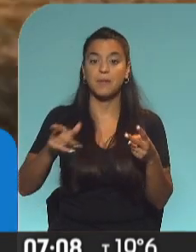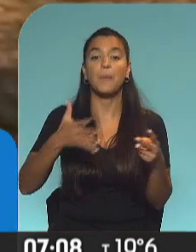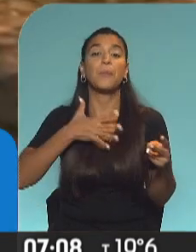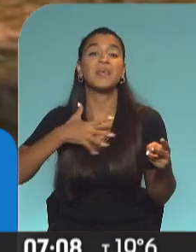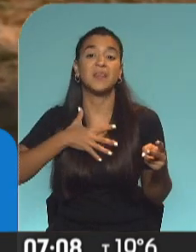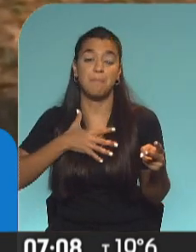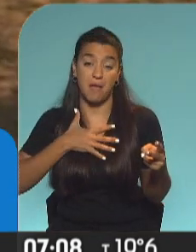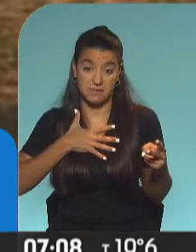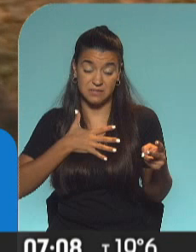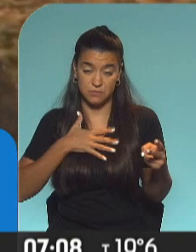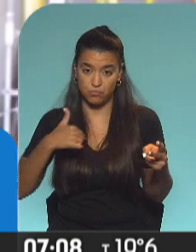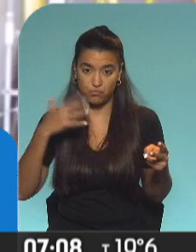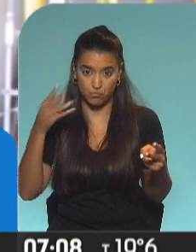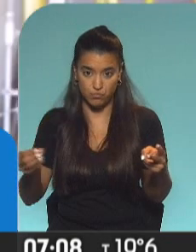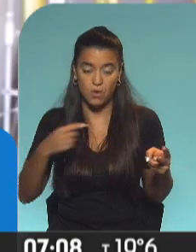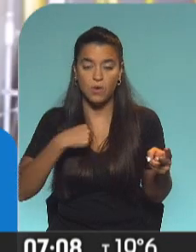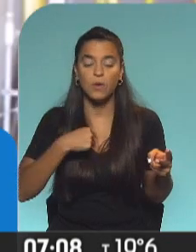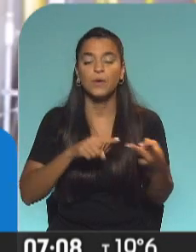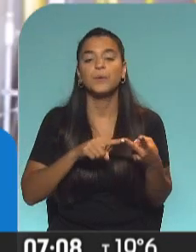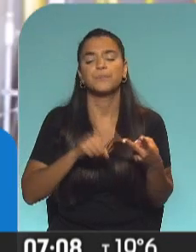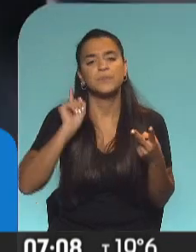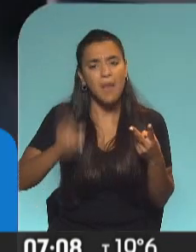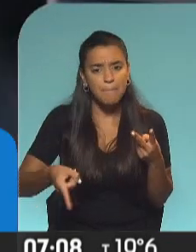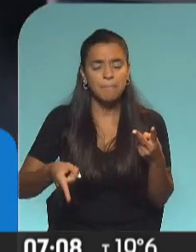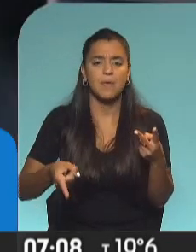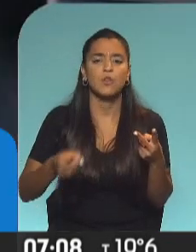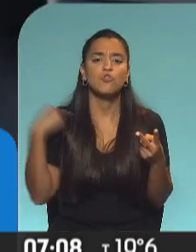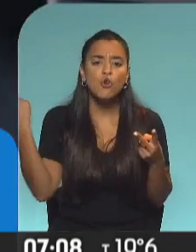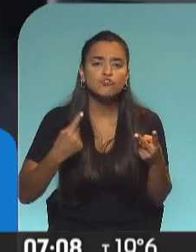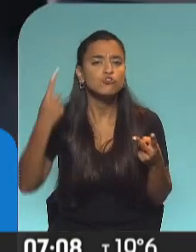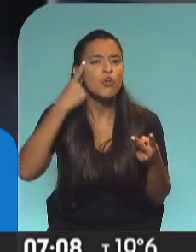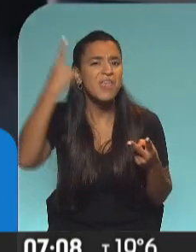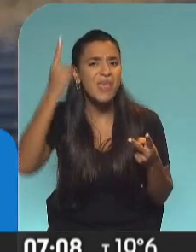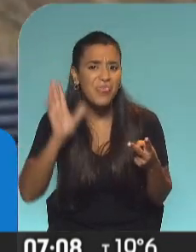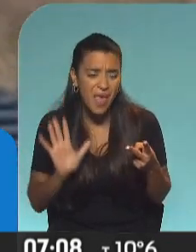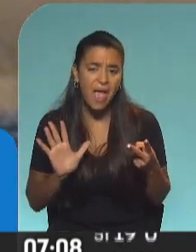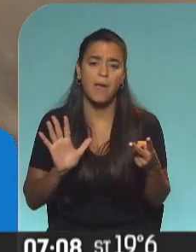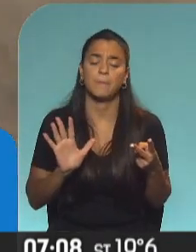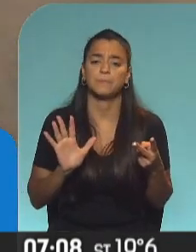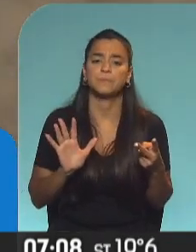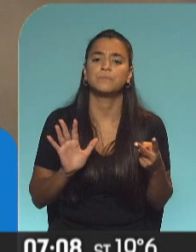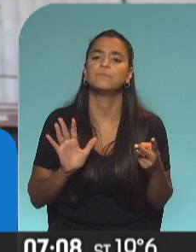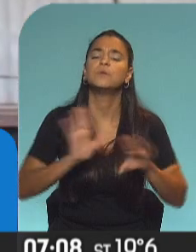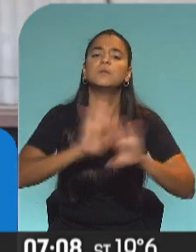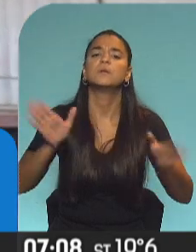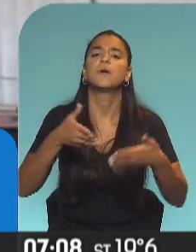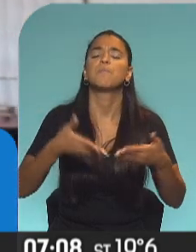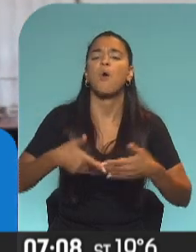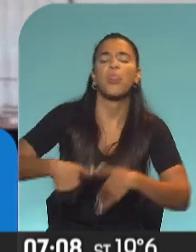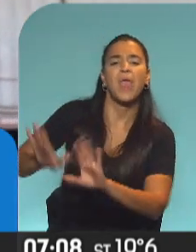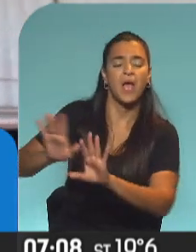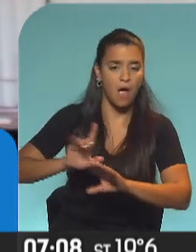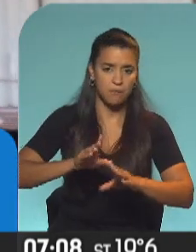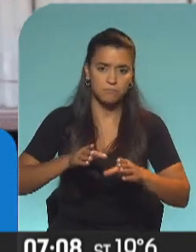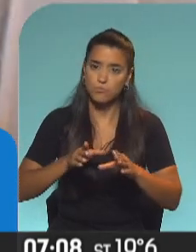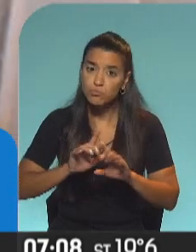víctimas, estamos también embarcados en la idea de impedir la impunidad.